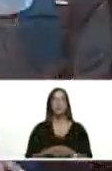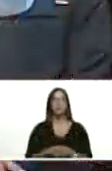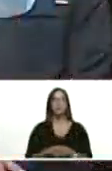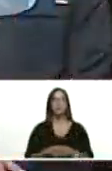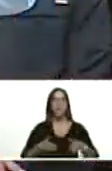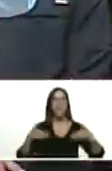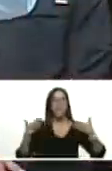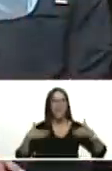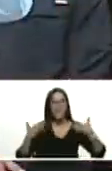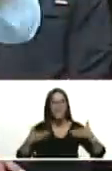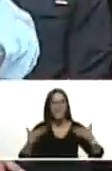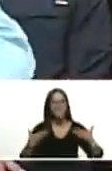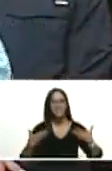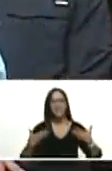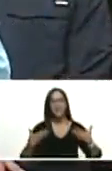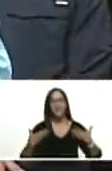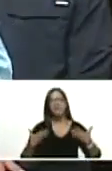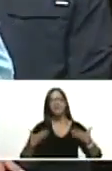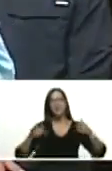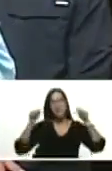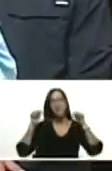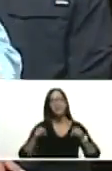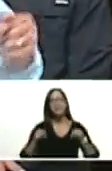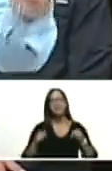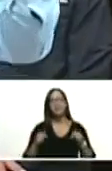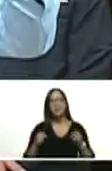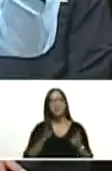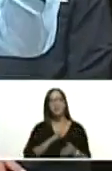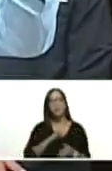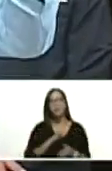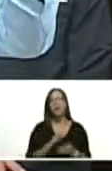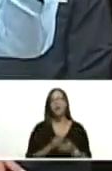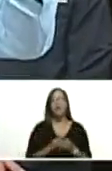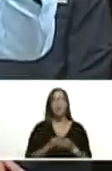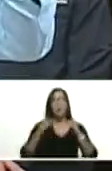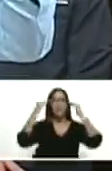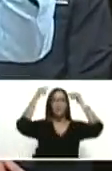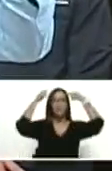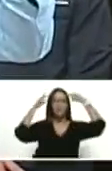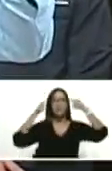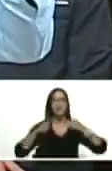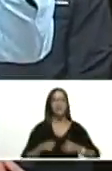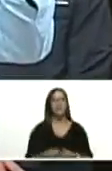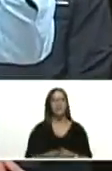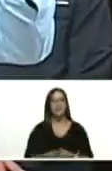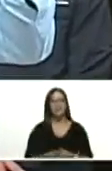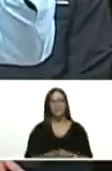alegres de que así haya sido, que el comandante Chávez no